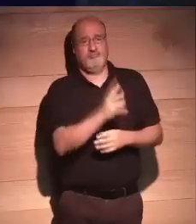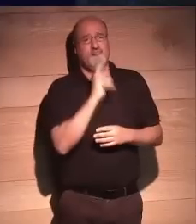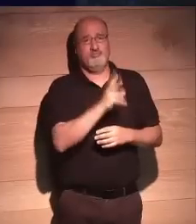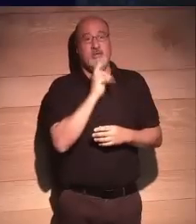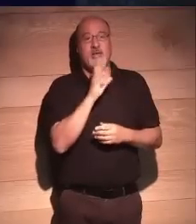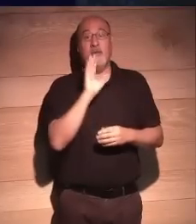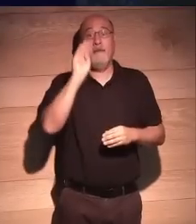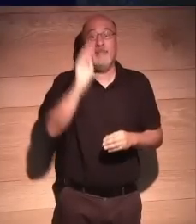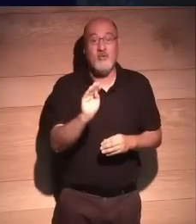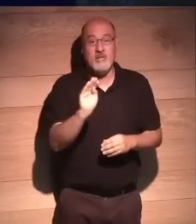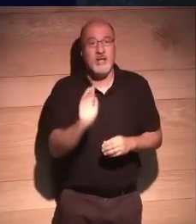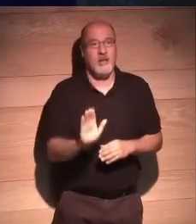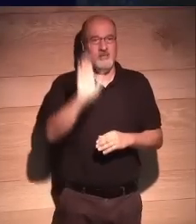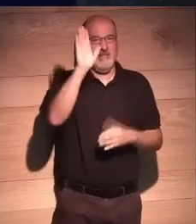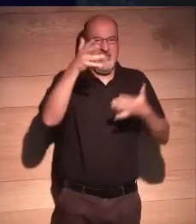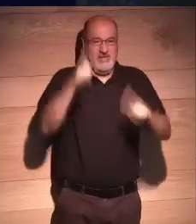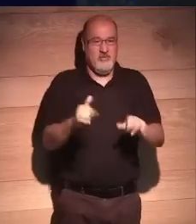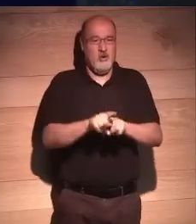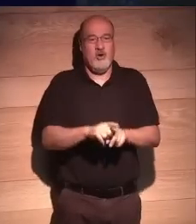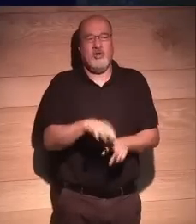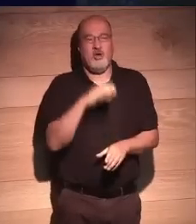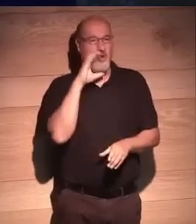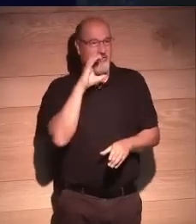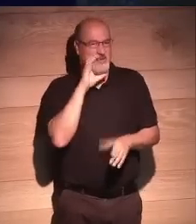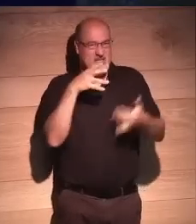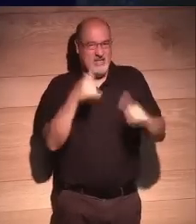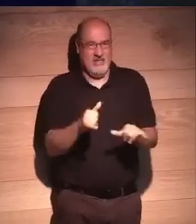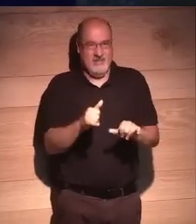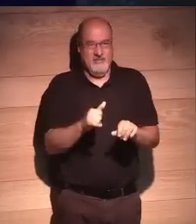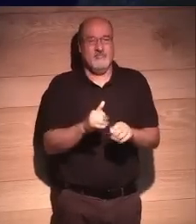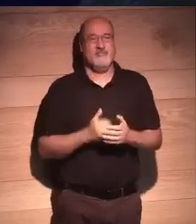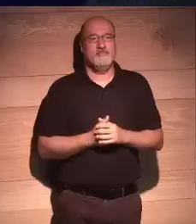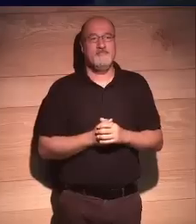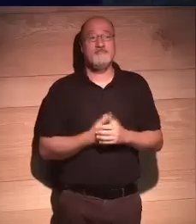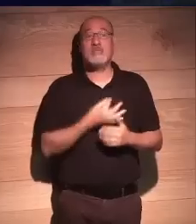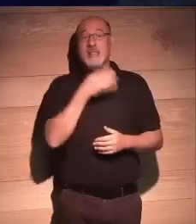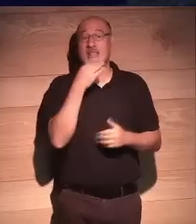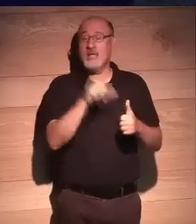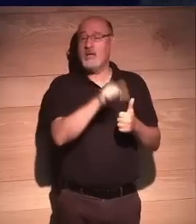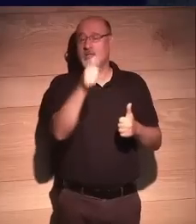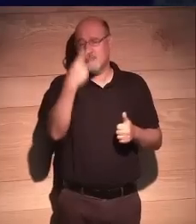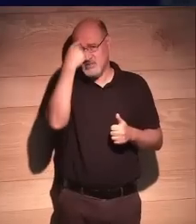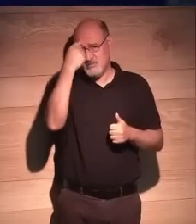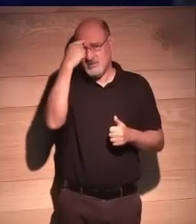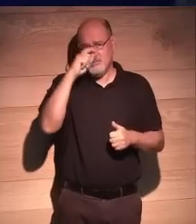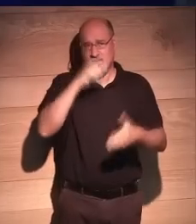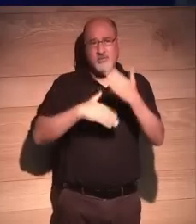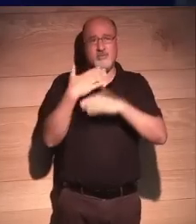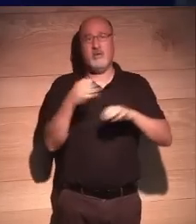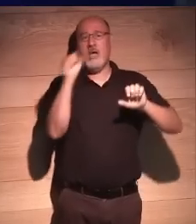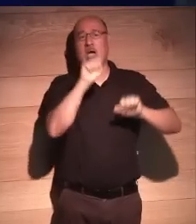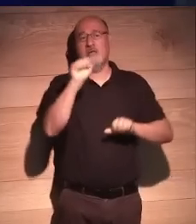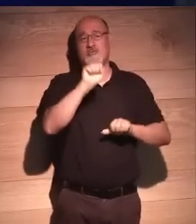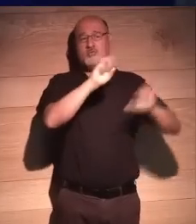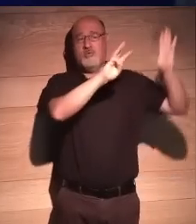nadie lo confiesa, pero estoy segura de que es así. Vamos a vivir una tarde nostálgica, porque es